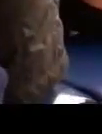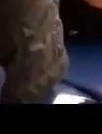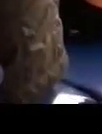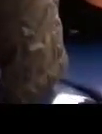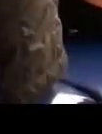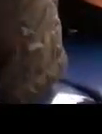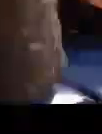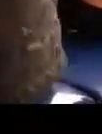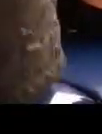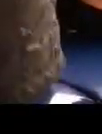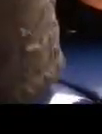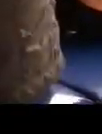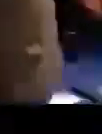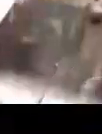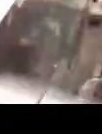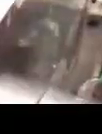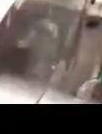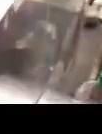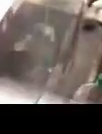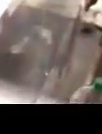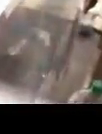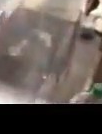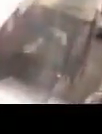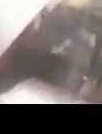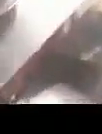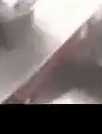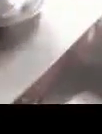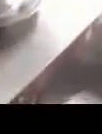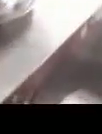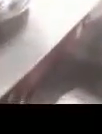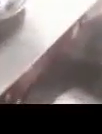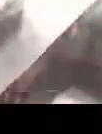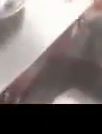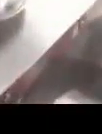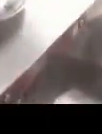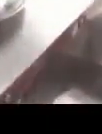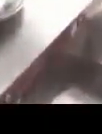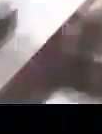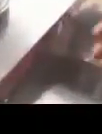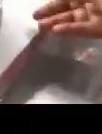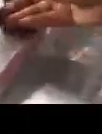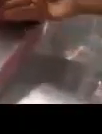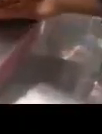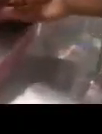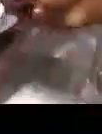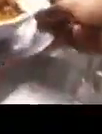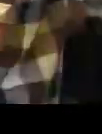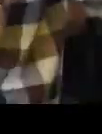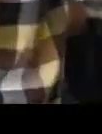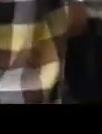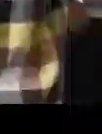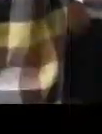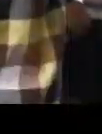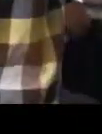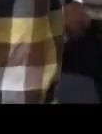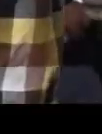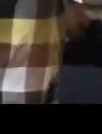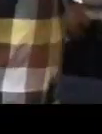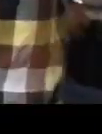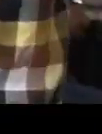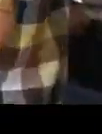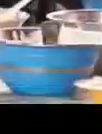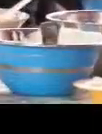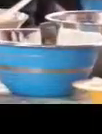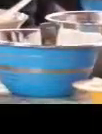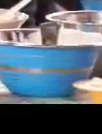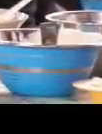que tiene muy bien sus dientes, comen oreja. Entonces tiene que ser cocinada, lavada, picada y todo lo demás,